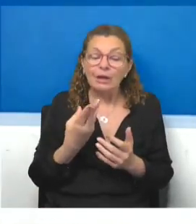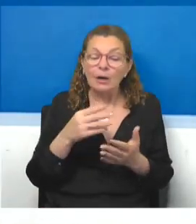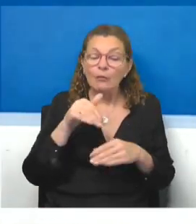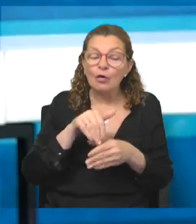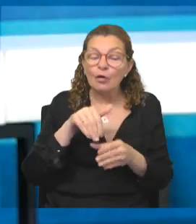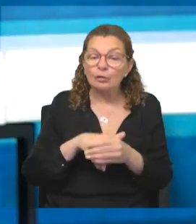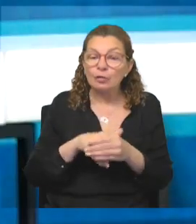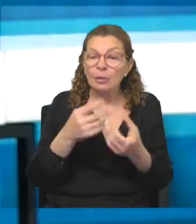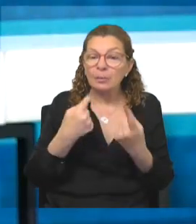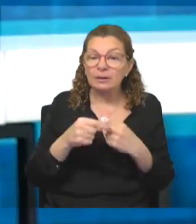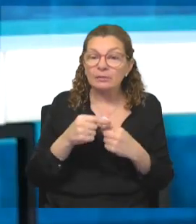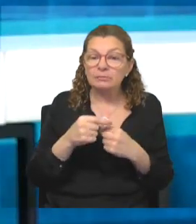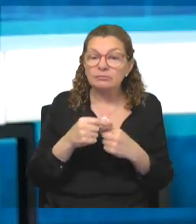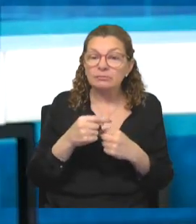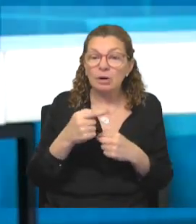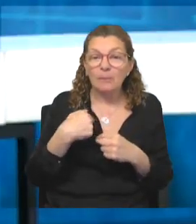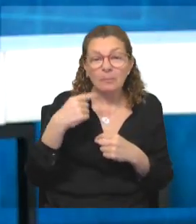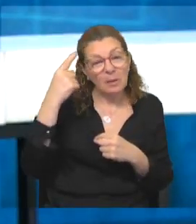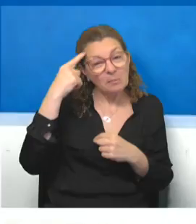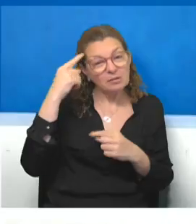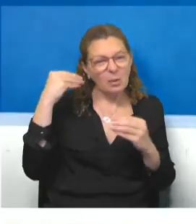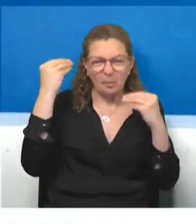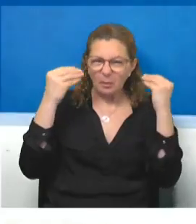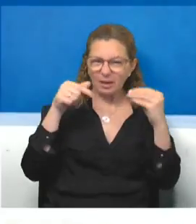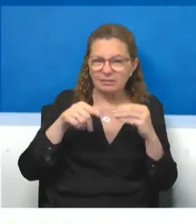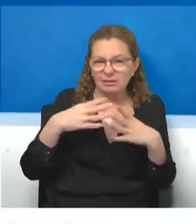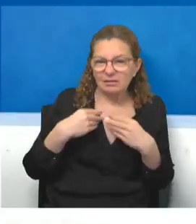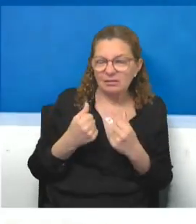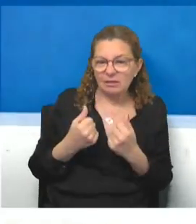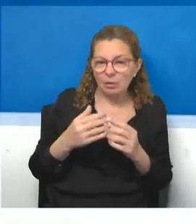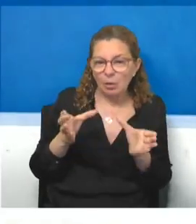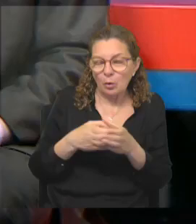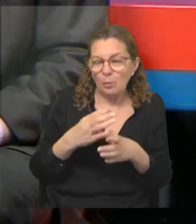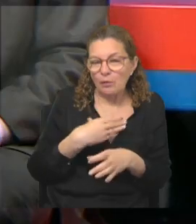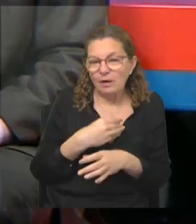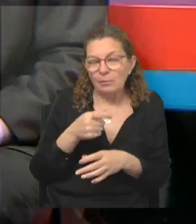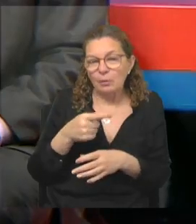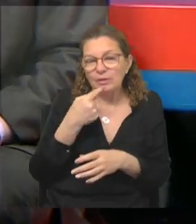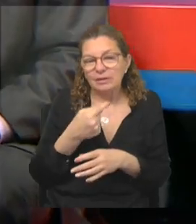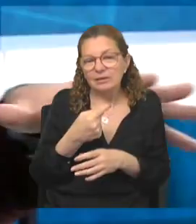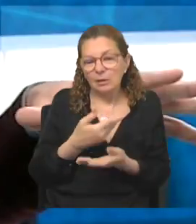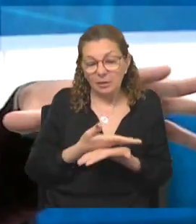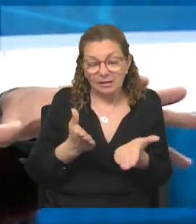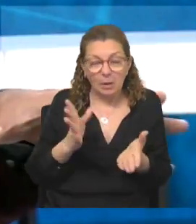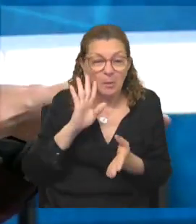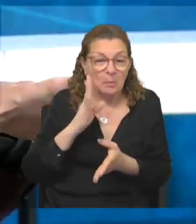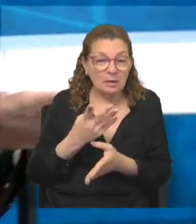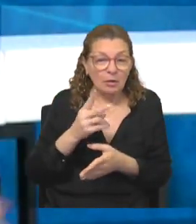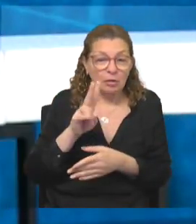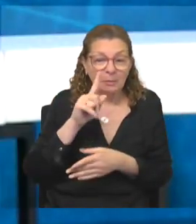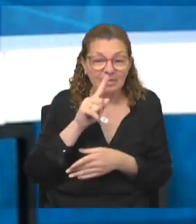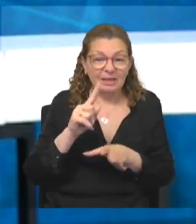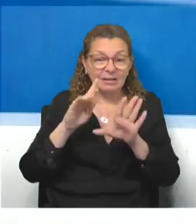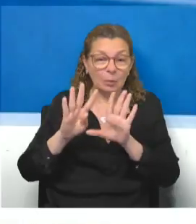pero este no no no no no creo que haya una preocupación en ese sentido por parte del partido nacional o sea vos consideras que hay un escenario similar al que ocurrió en